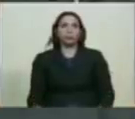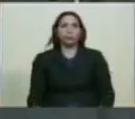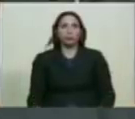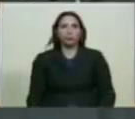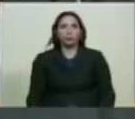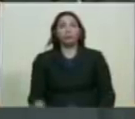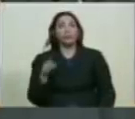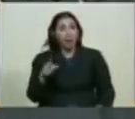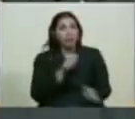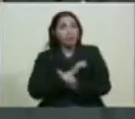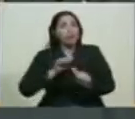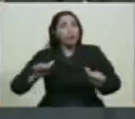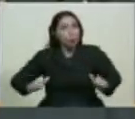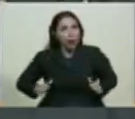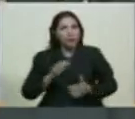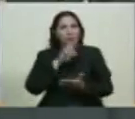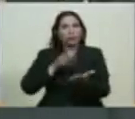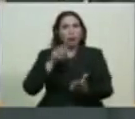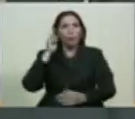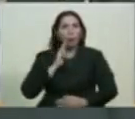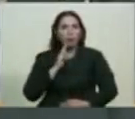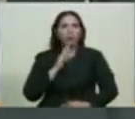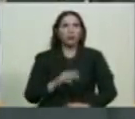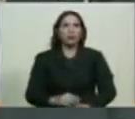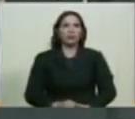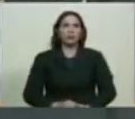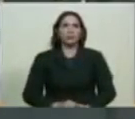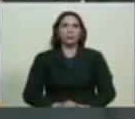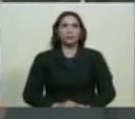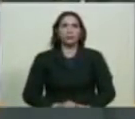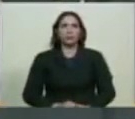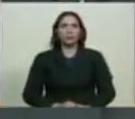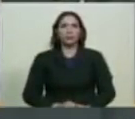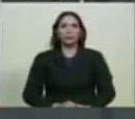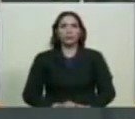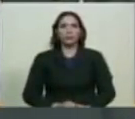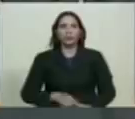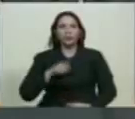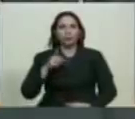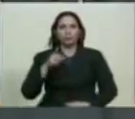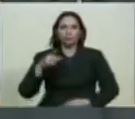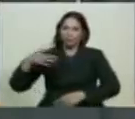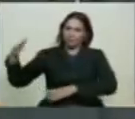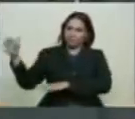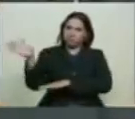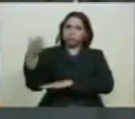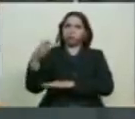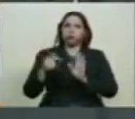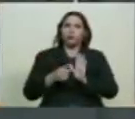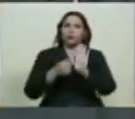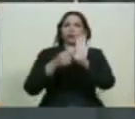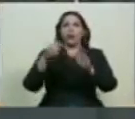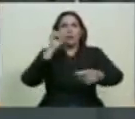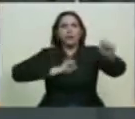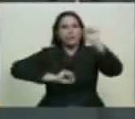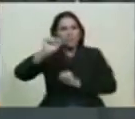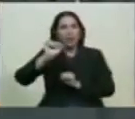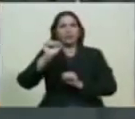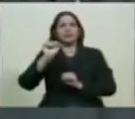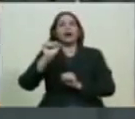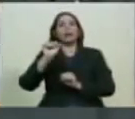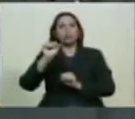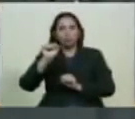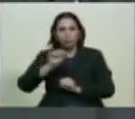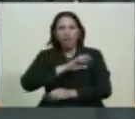Es la Fuerza Armada Nacional Bolivariana el escudo de defensa de la dignidad nacional,